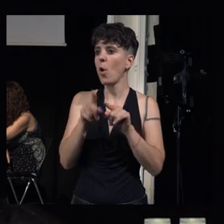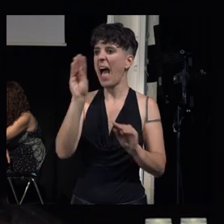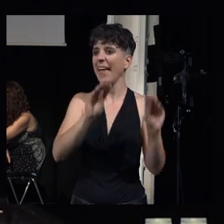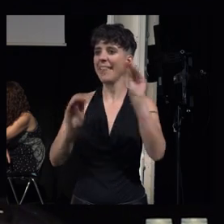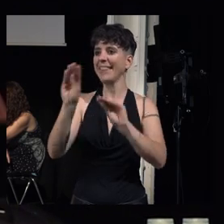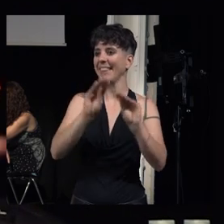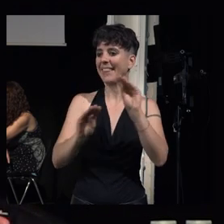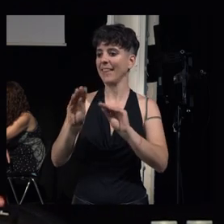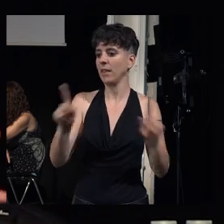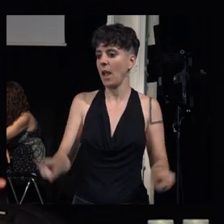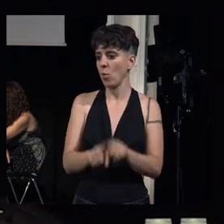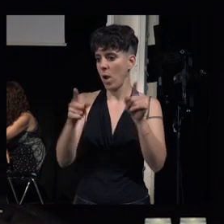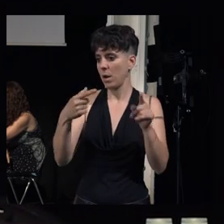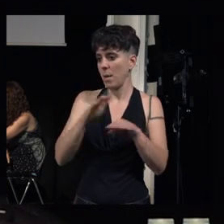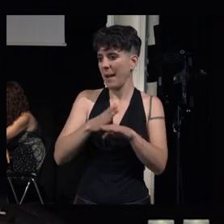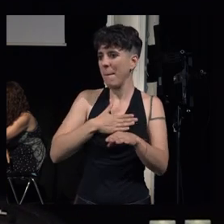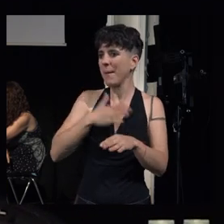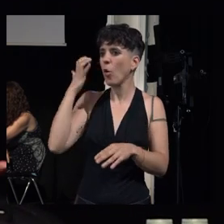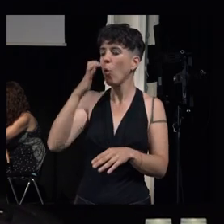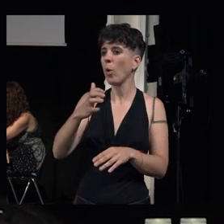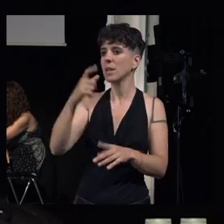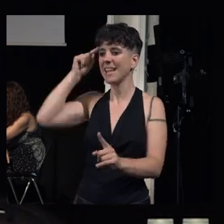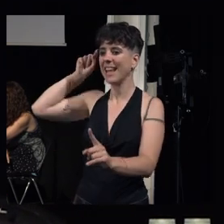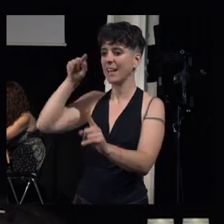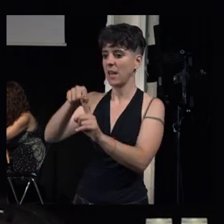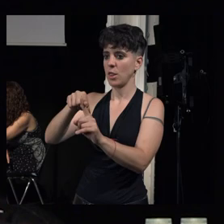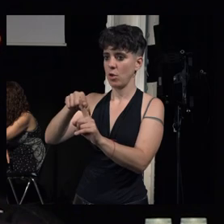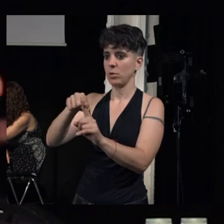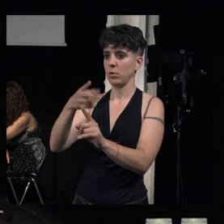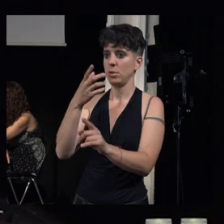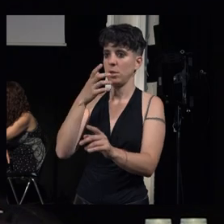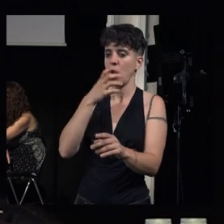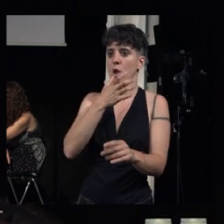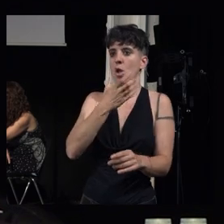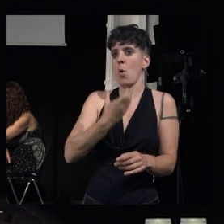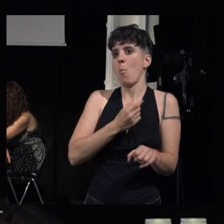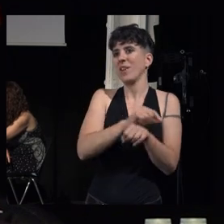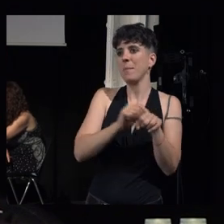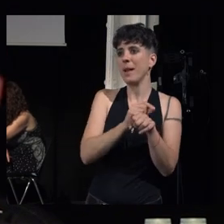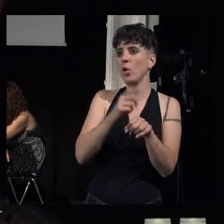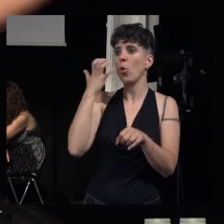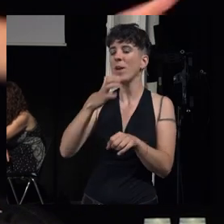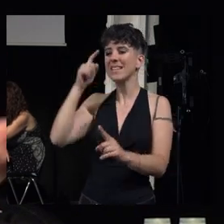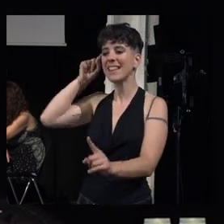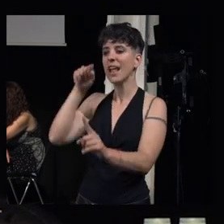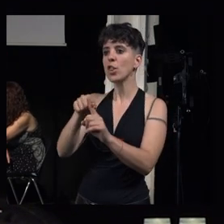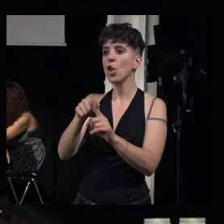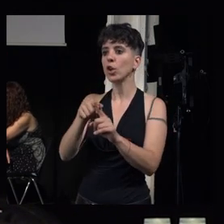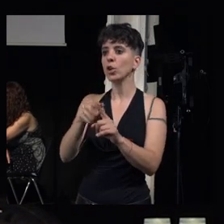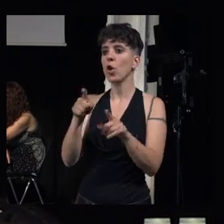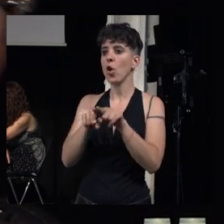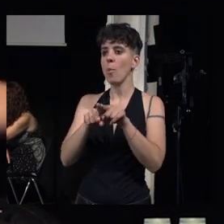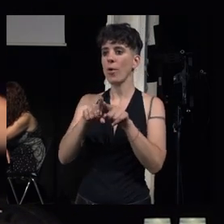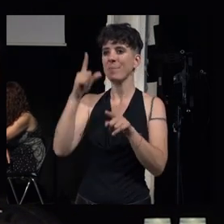adornemos, ¿no? Para mí lo queer es una intención, y eso sí que lo es, ¿no? El municipalismo queer es una intención de poner encima de la mesa una agenda local